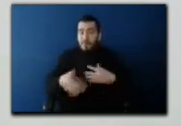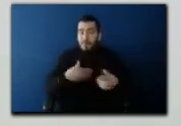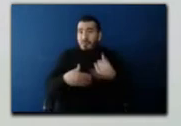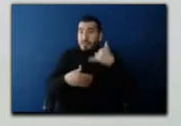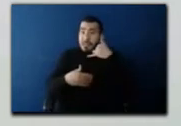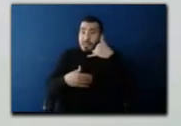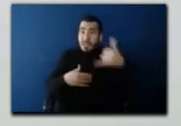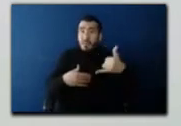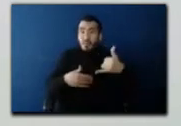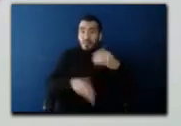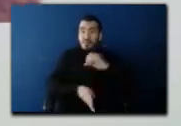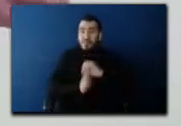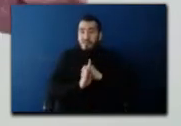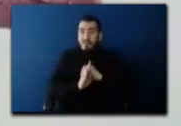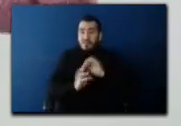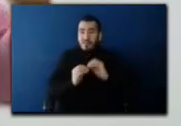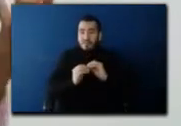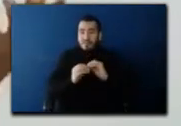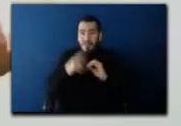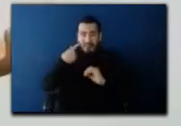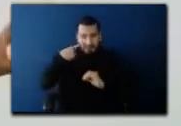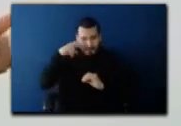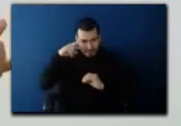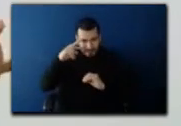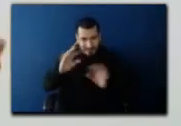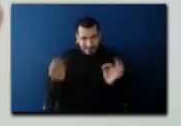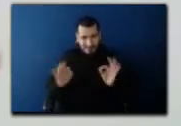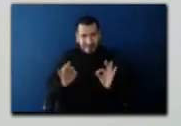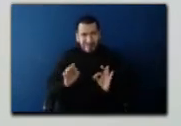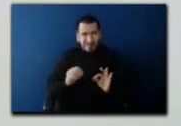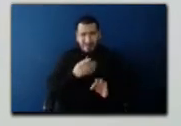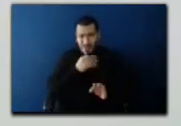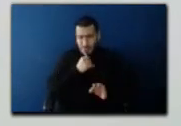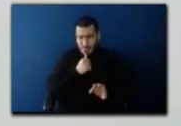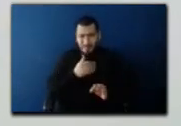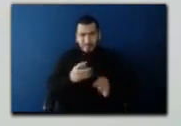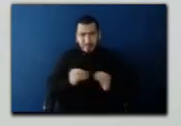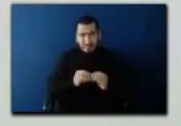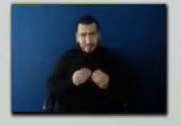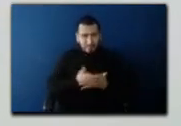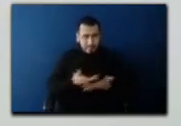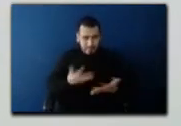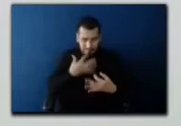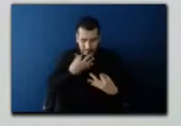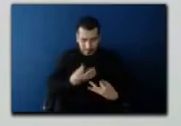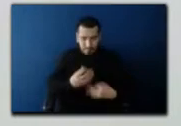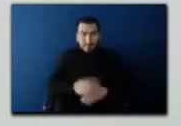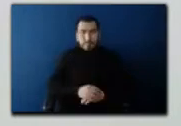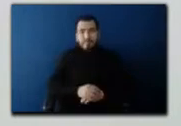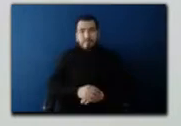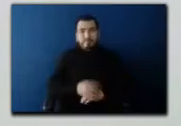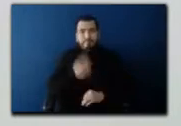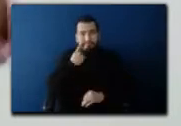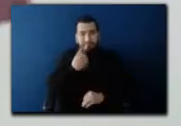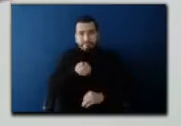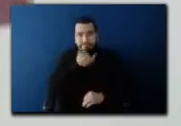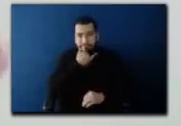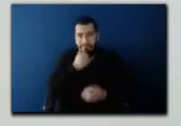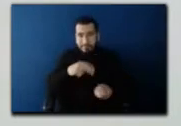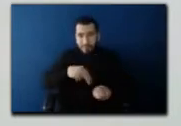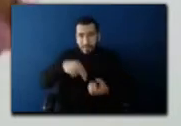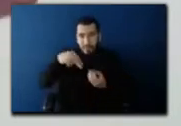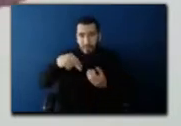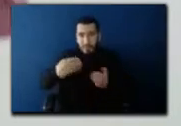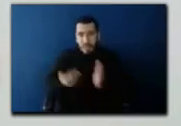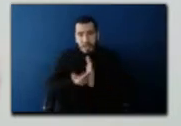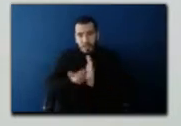tengo el riesgo de suplantación, tengo una gran cantidad de beneficios. ¿Qué pasa? Educación financiera, nos falta